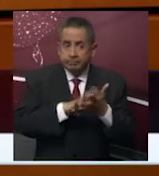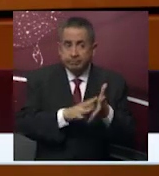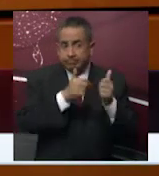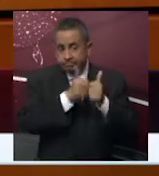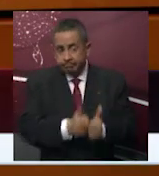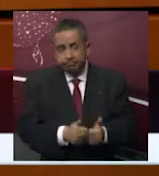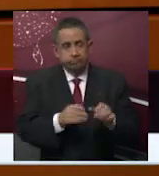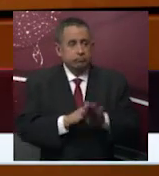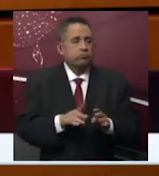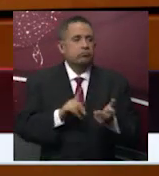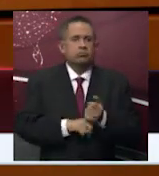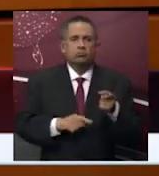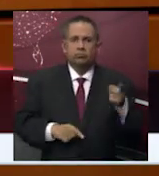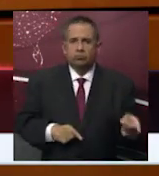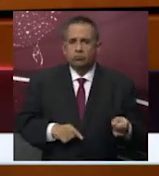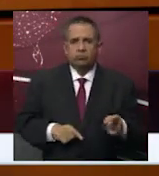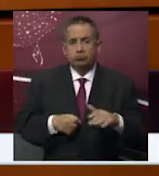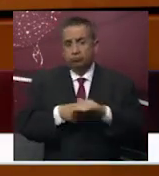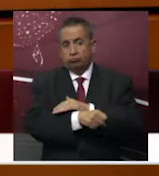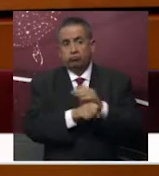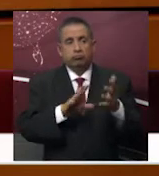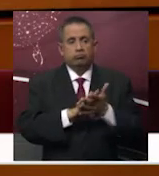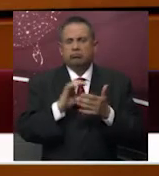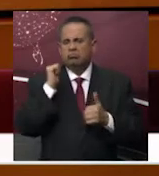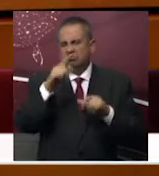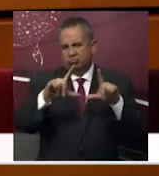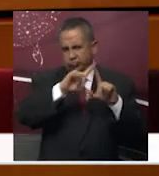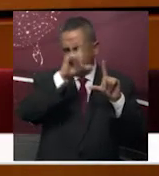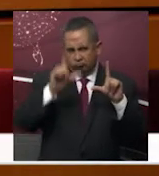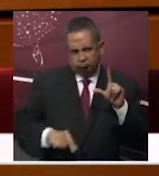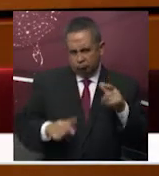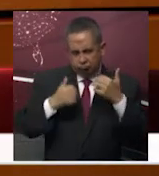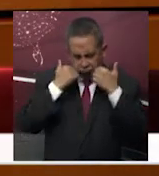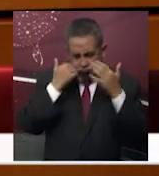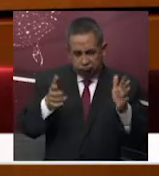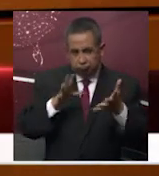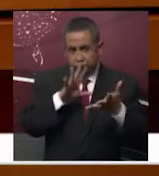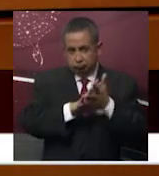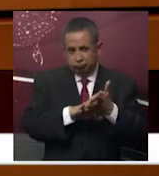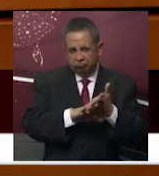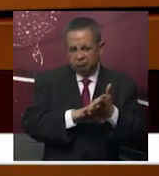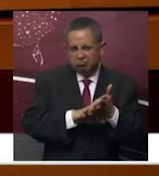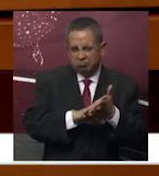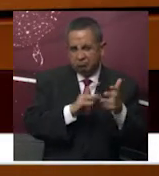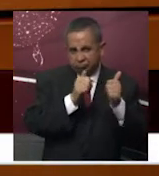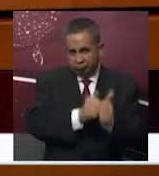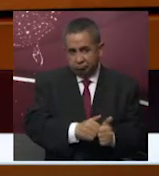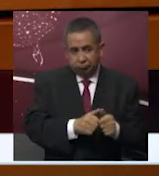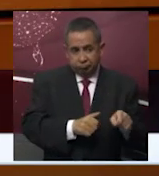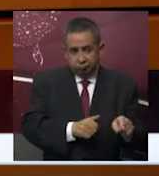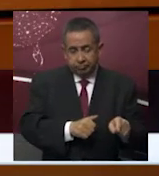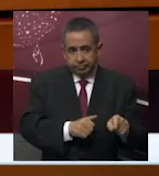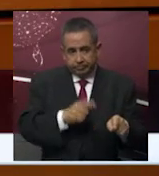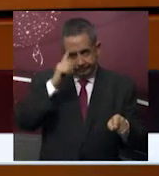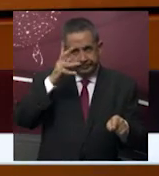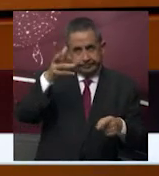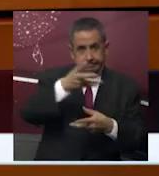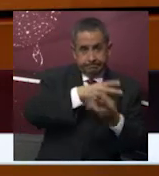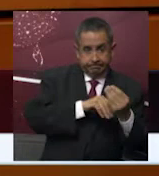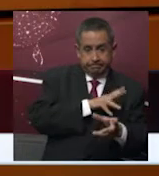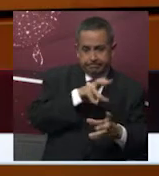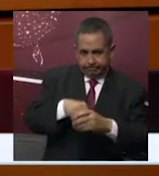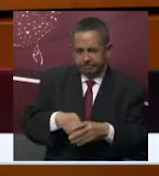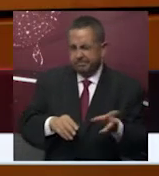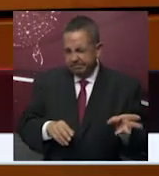sujetos a internamiento en algún centro penitenciario de readaptación, reinserción o